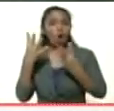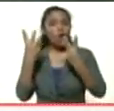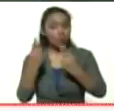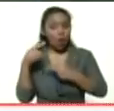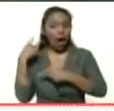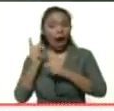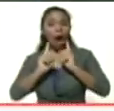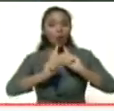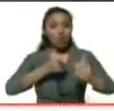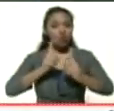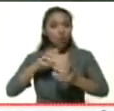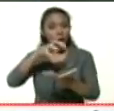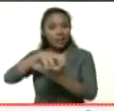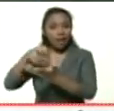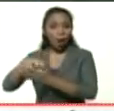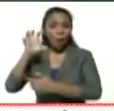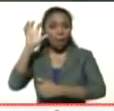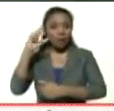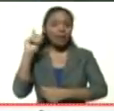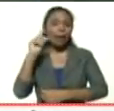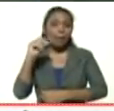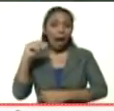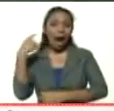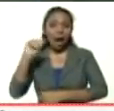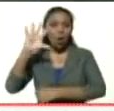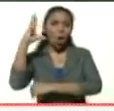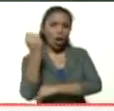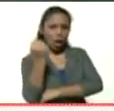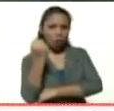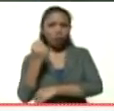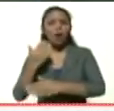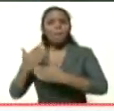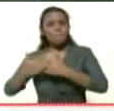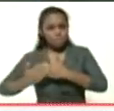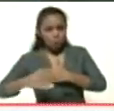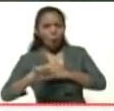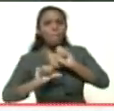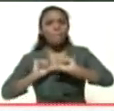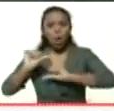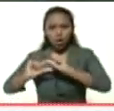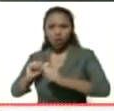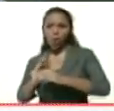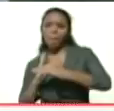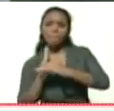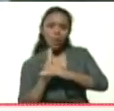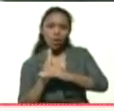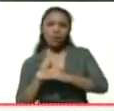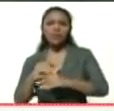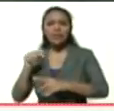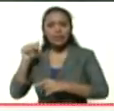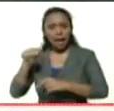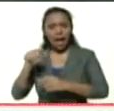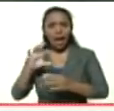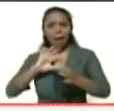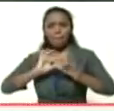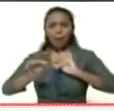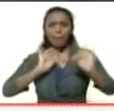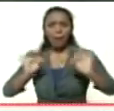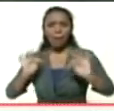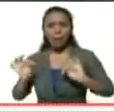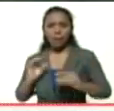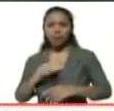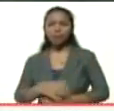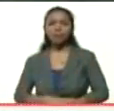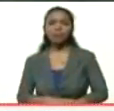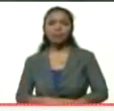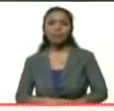que algunos estados del país también han logrado avanzar en el proceso de interrupción de la cadena de